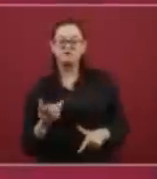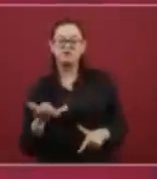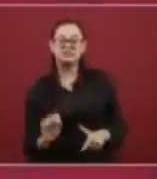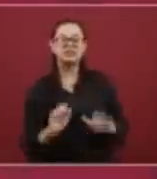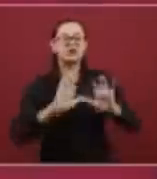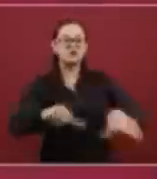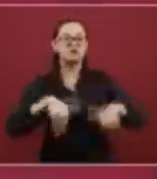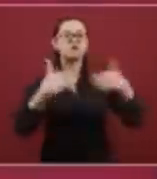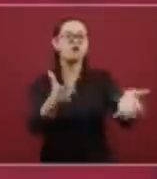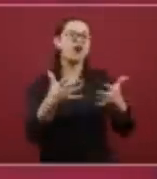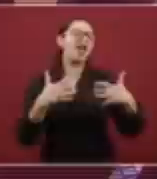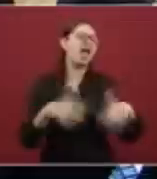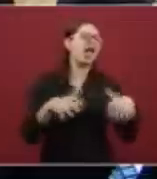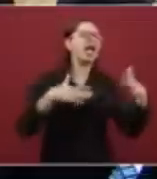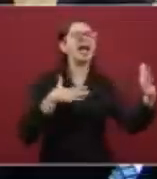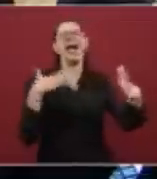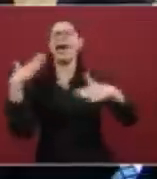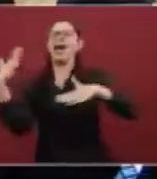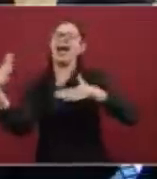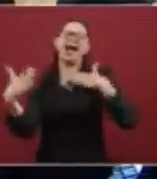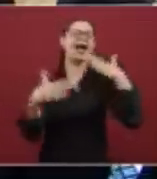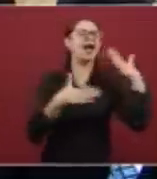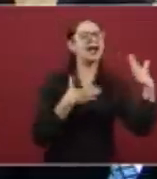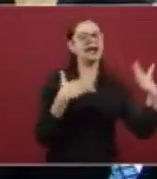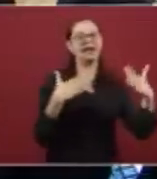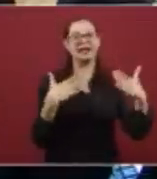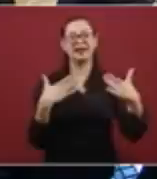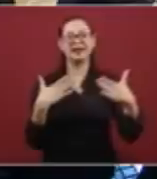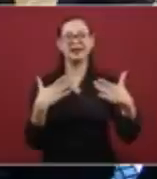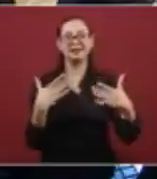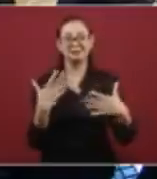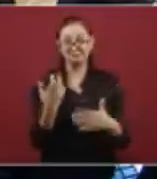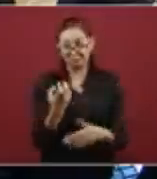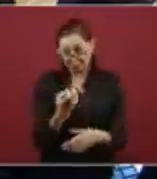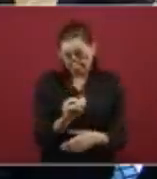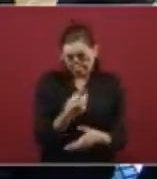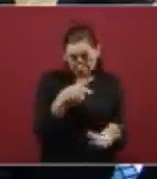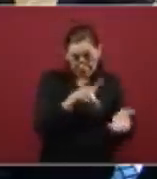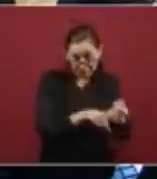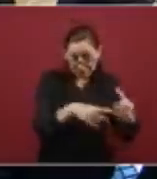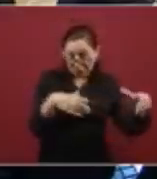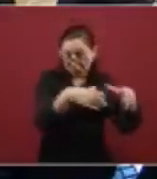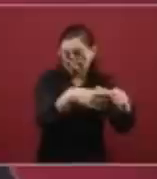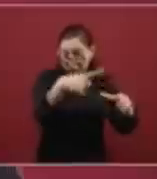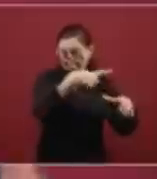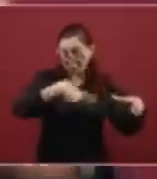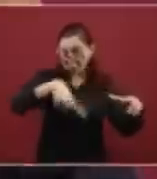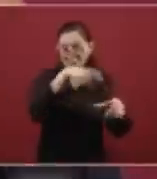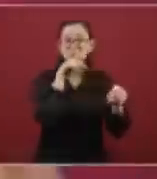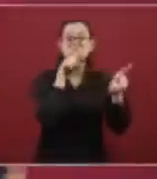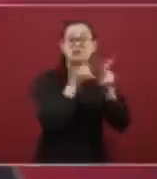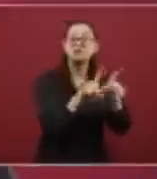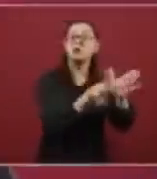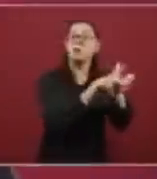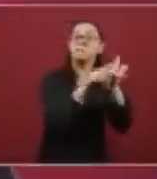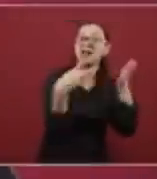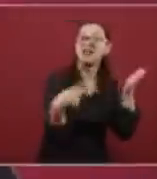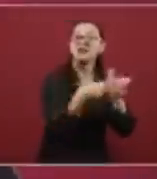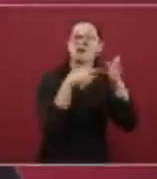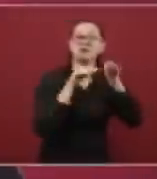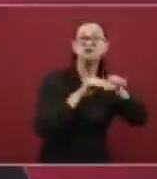celebrarlo y había toda una prensa que apoyaba esas